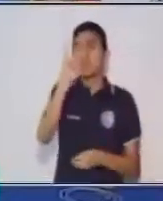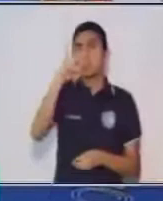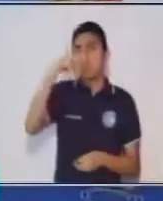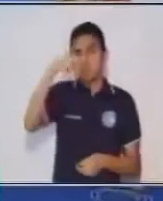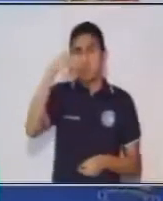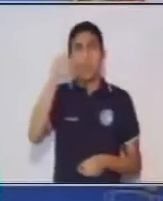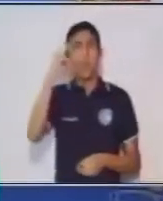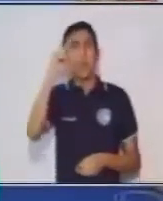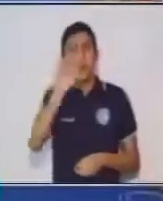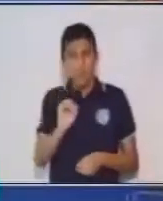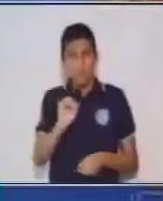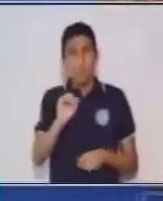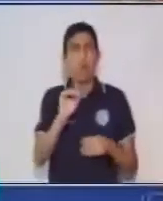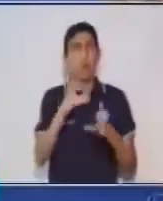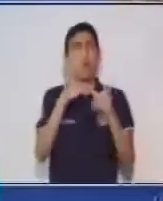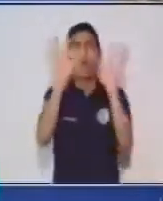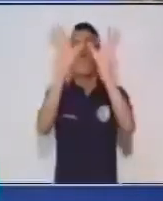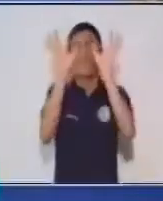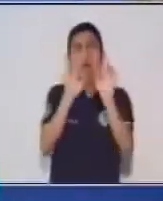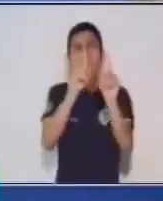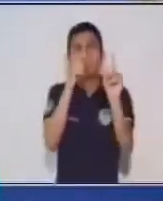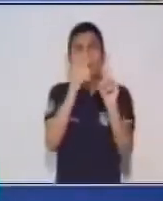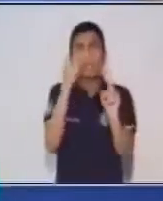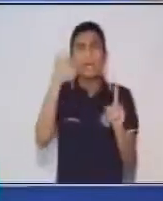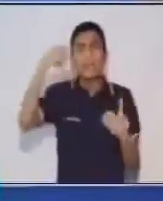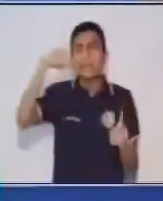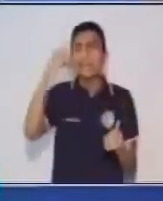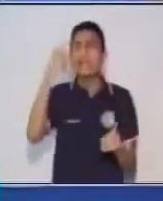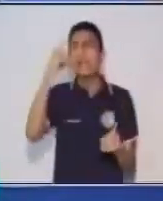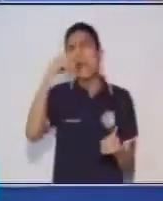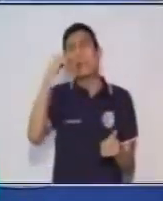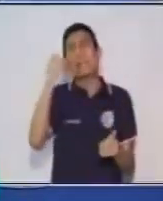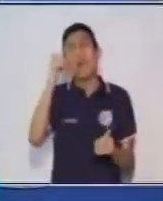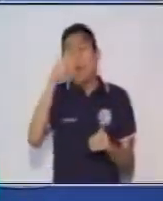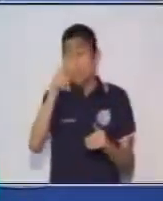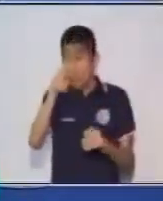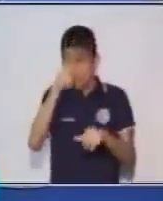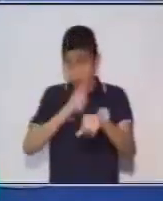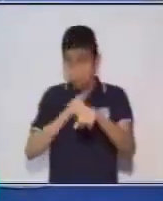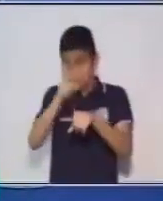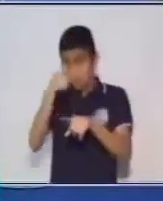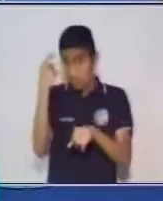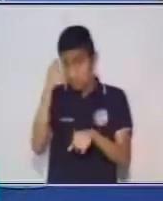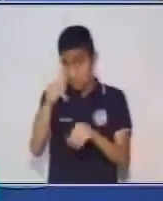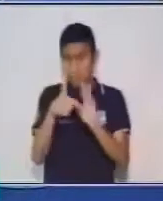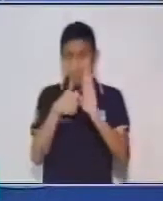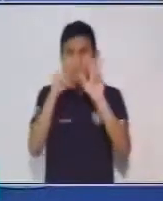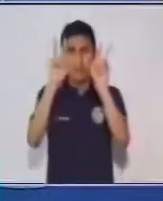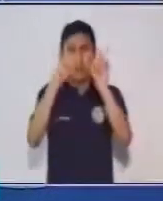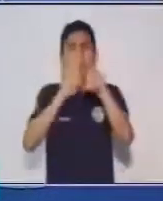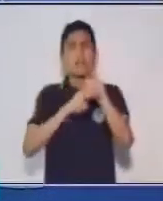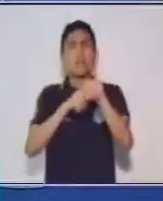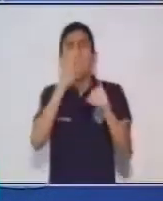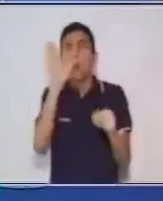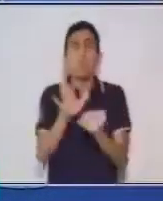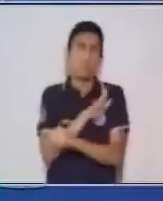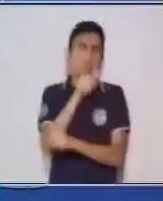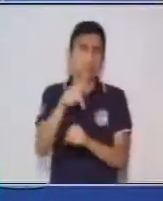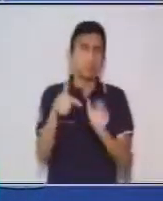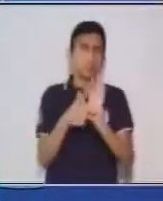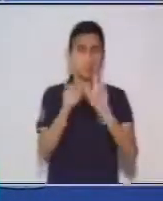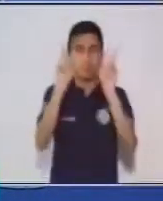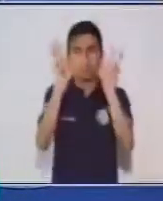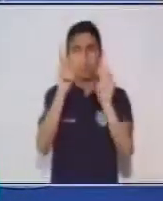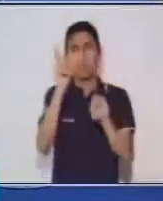podemos hacer del modo indicativo. Ahora te toca trabajar los tiempos compuestos, tanto del indicativo como